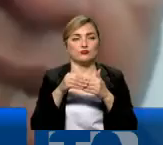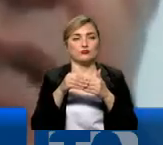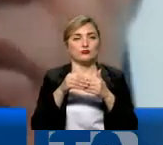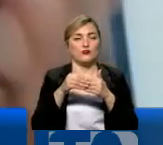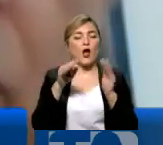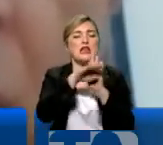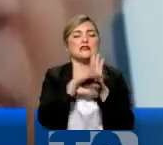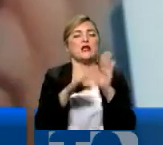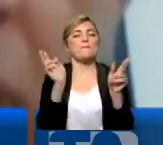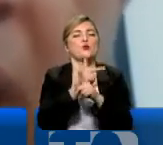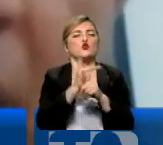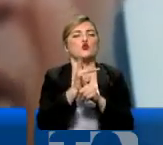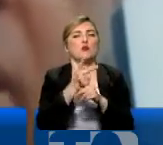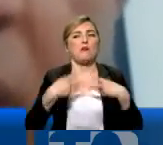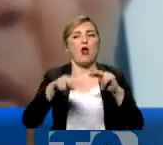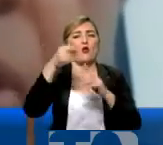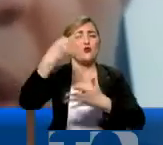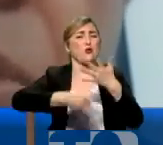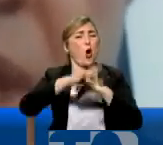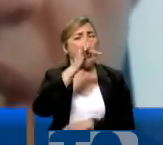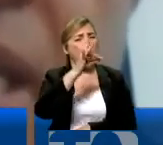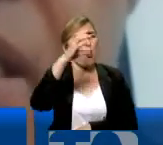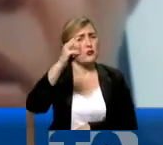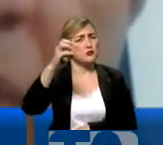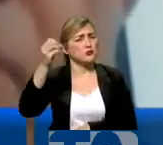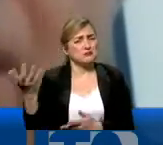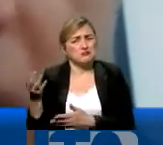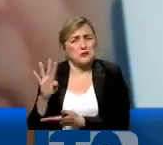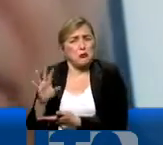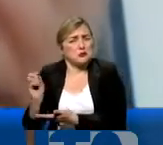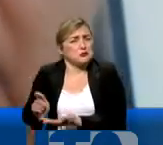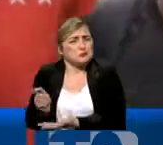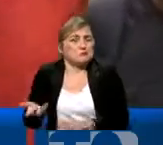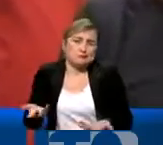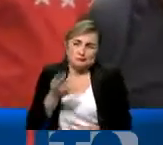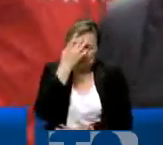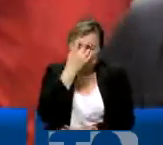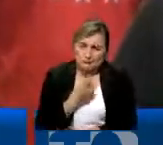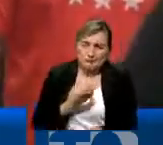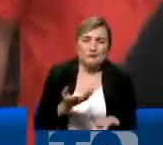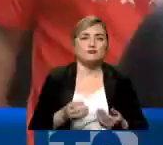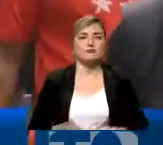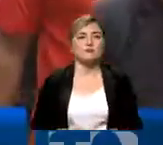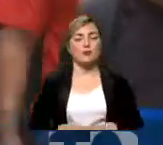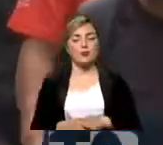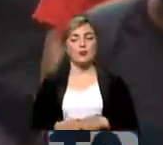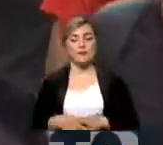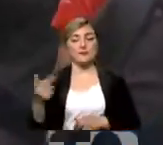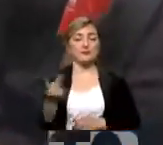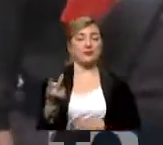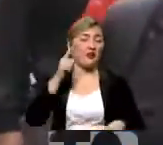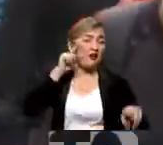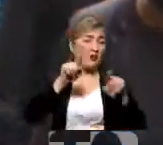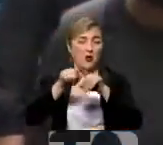ya está llegando a los 800. En ese sentido creemos de que la decisión debe partir por ahí. En todo caso, si no se ponen de